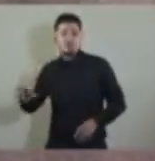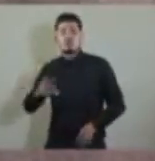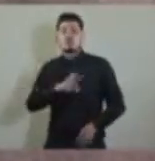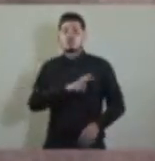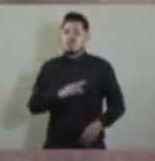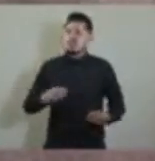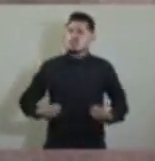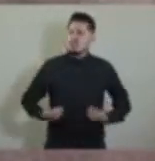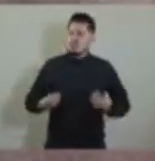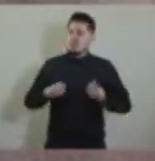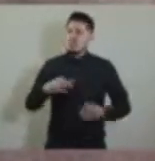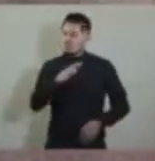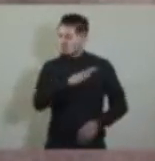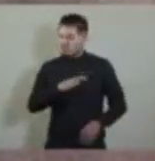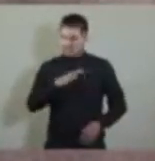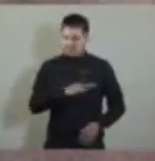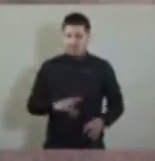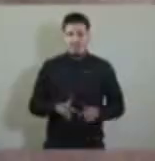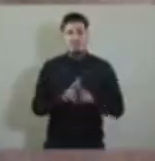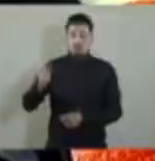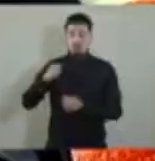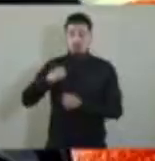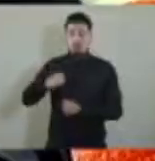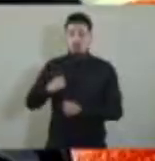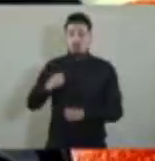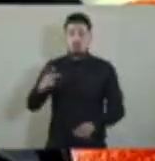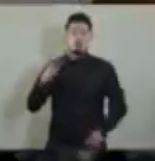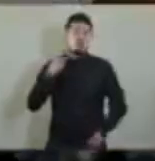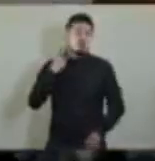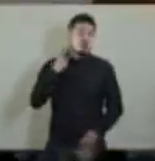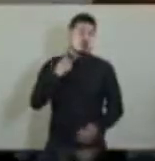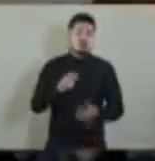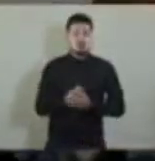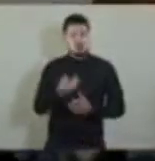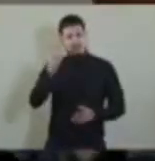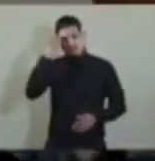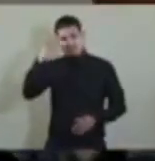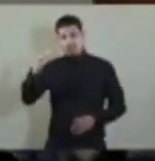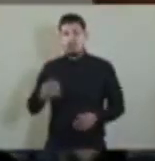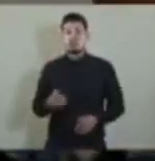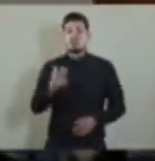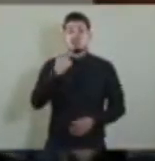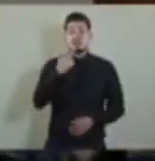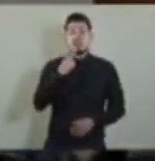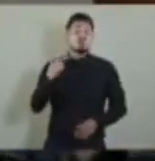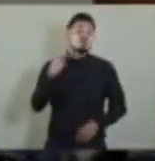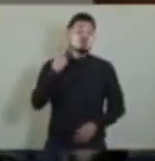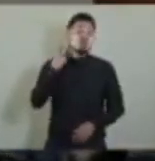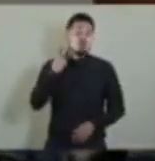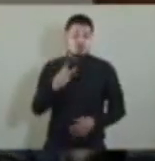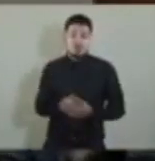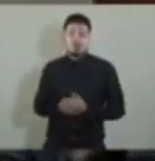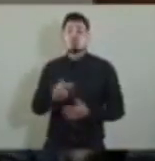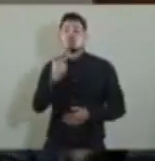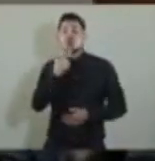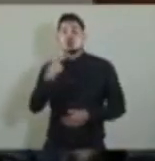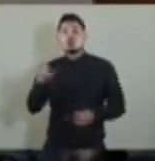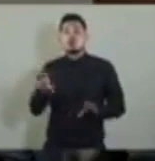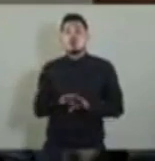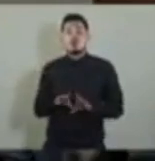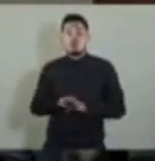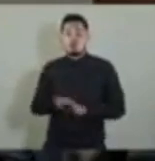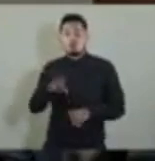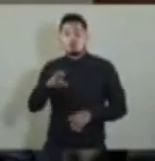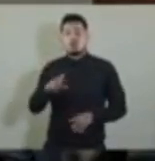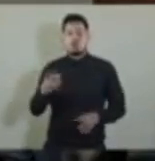vivir felices y en paz. Los tiempos en que el servicio público era usado como un